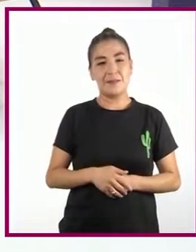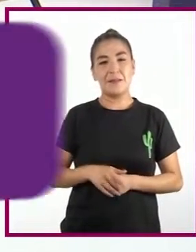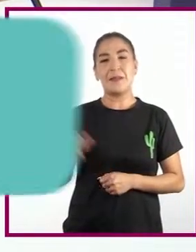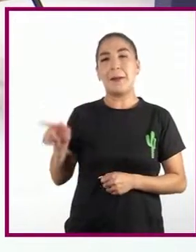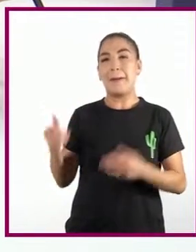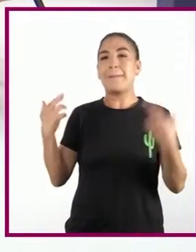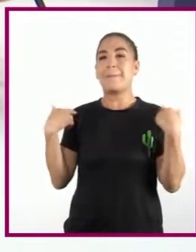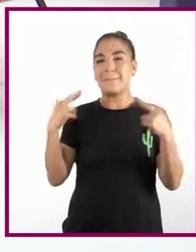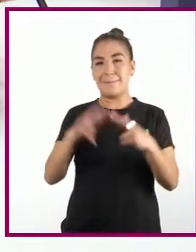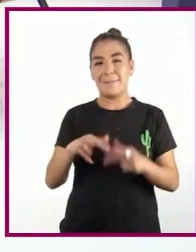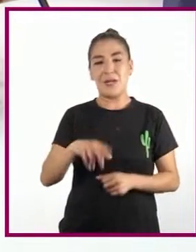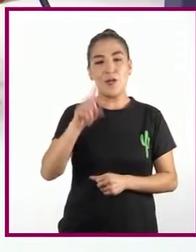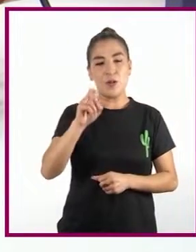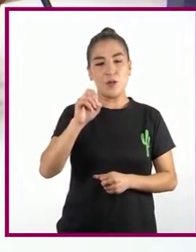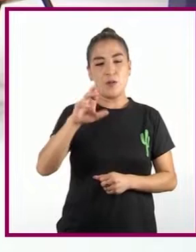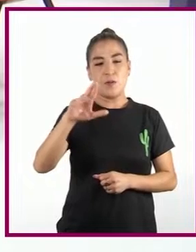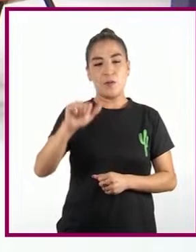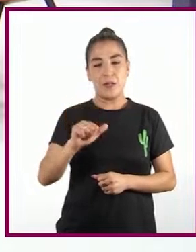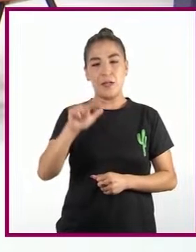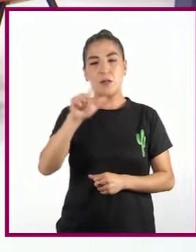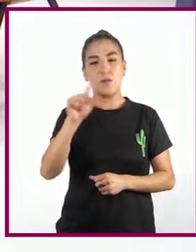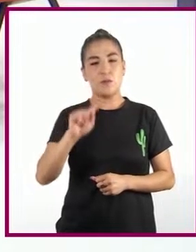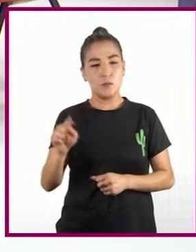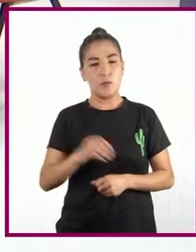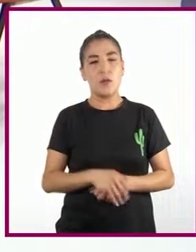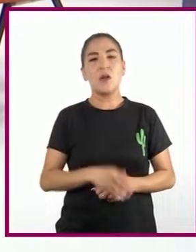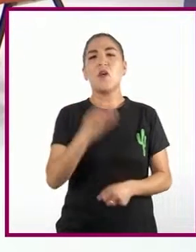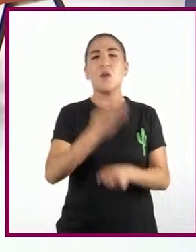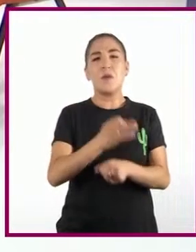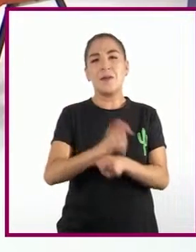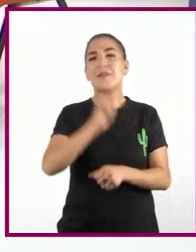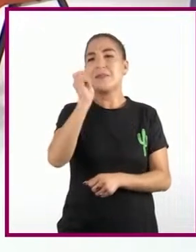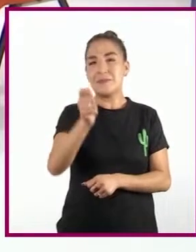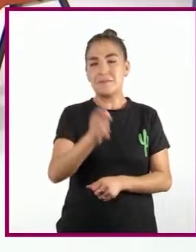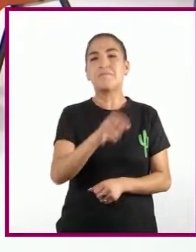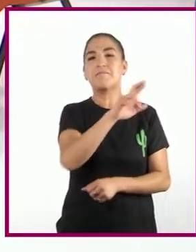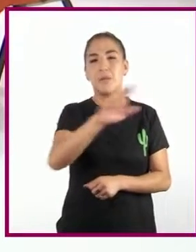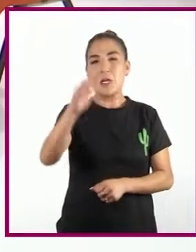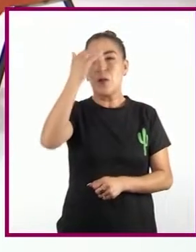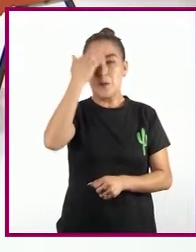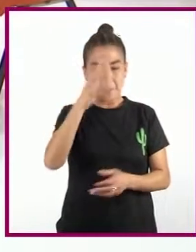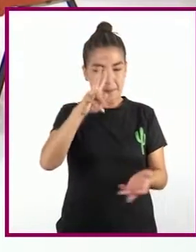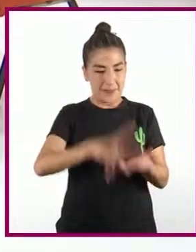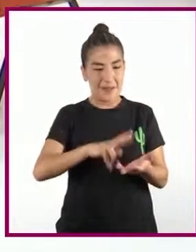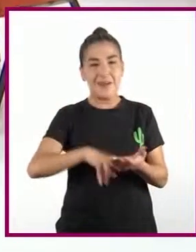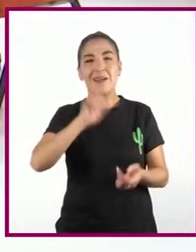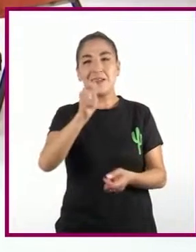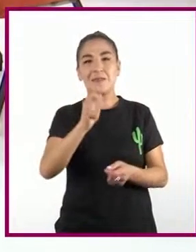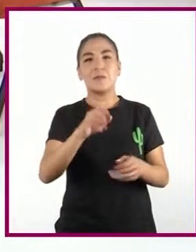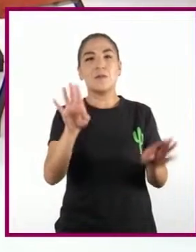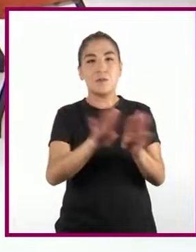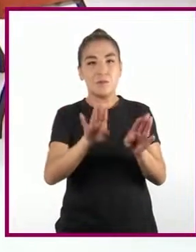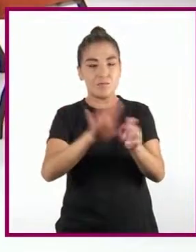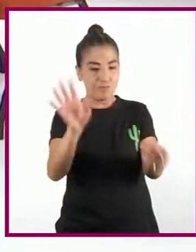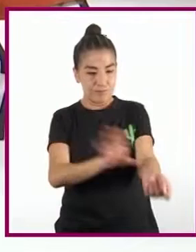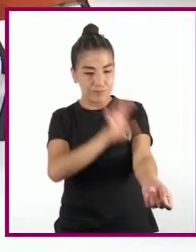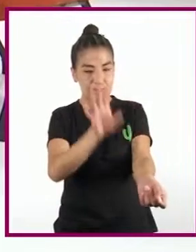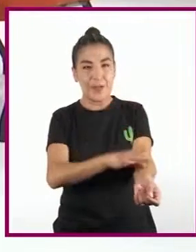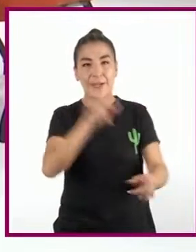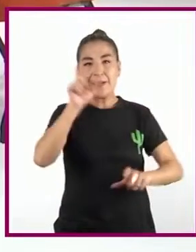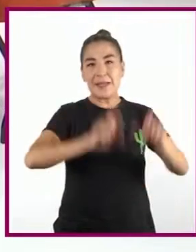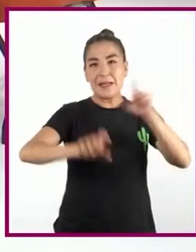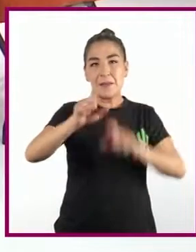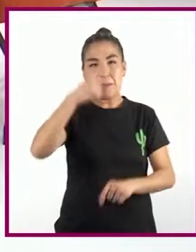la profesora Doraluz Martínez López. Con el fin de reconocer y valorar uso de reacciones químicas para sintetizar